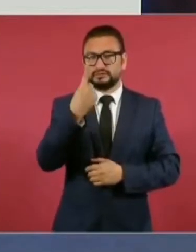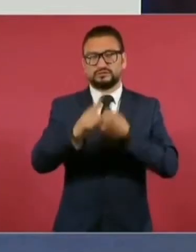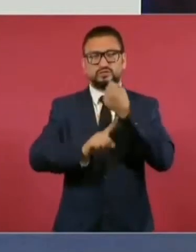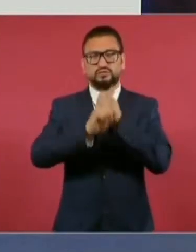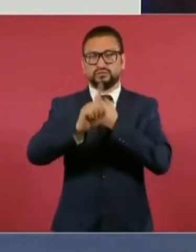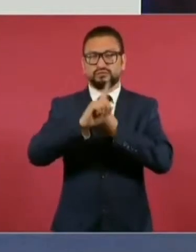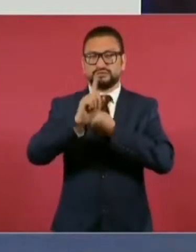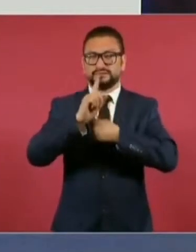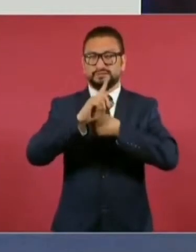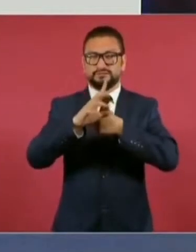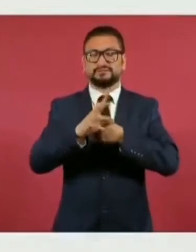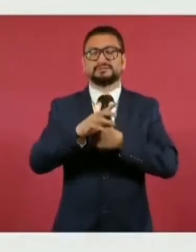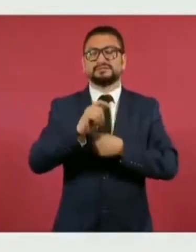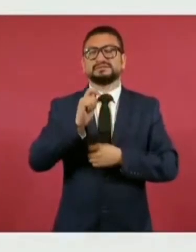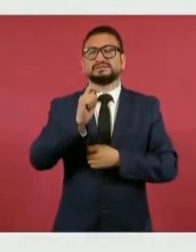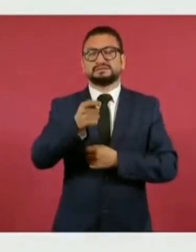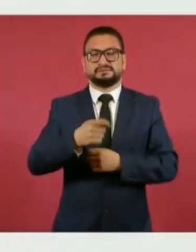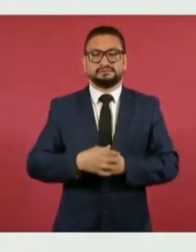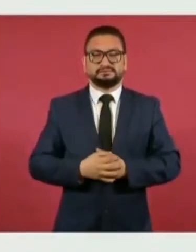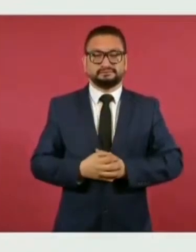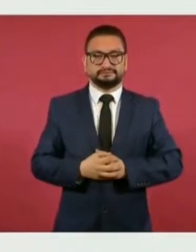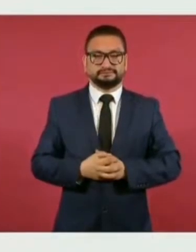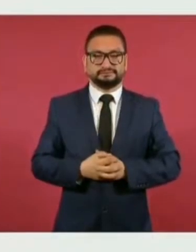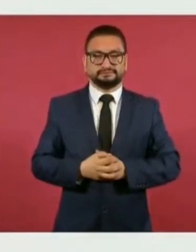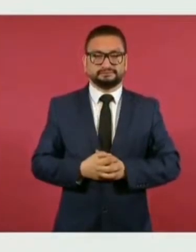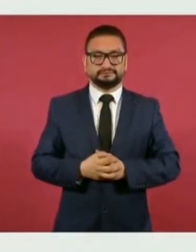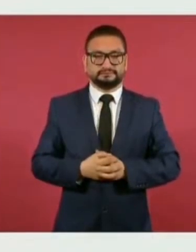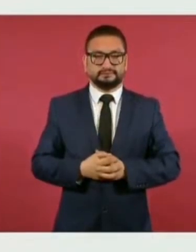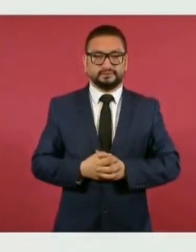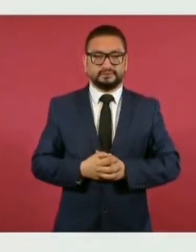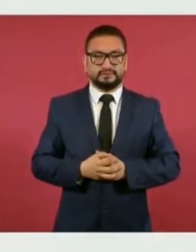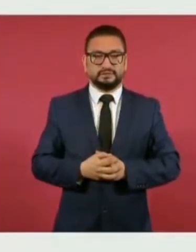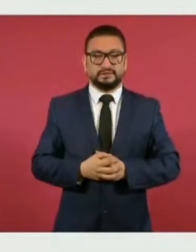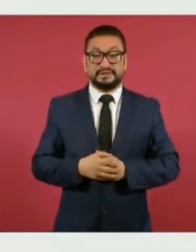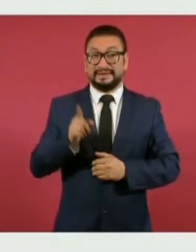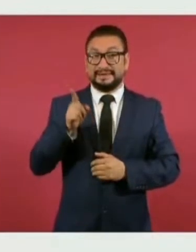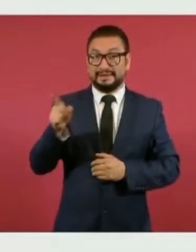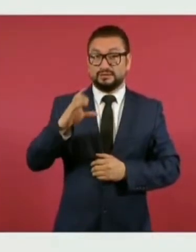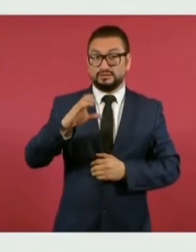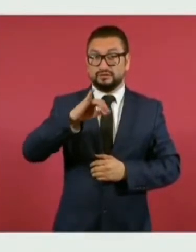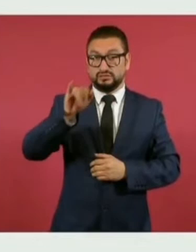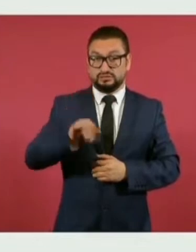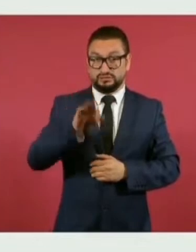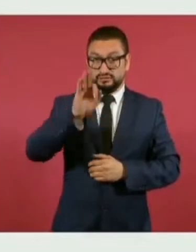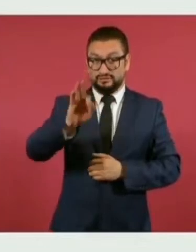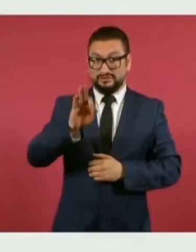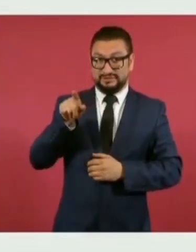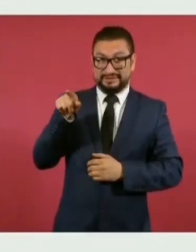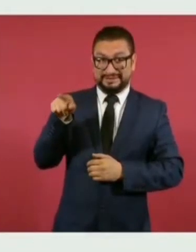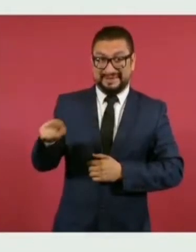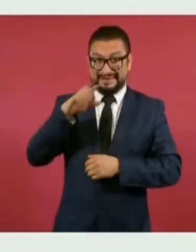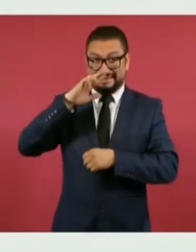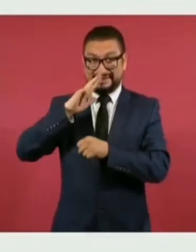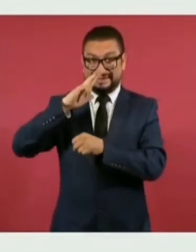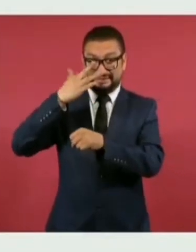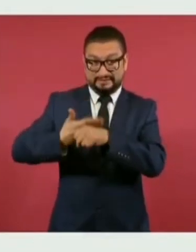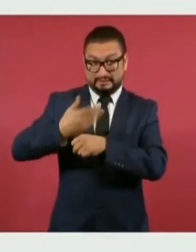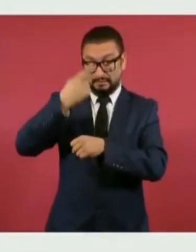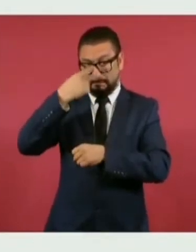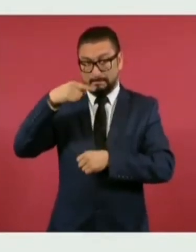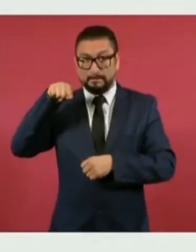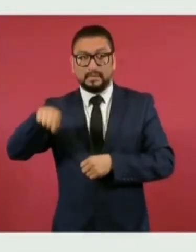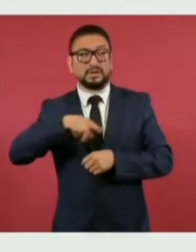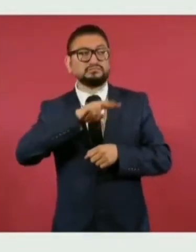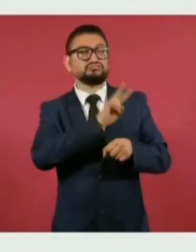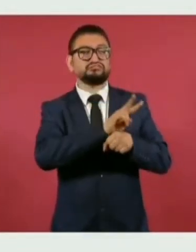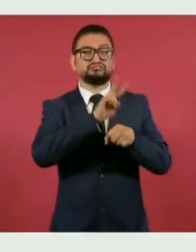adicional. El Consejo de la Judicatura, que debería ser este órgano que se encargue de vigilar el